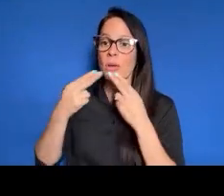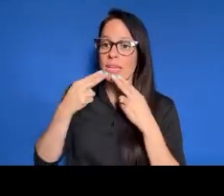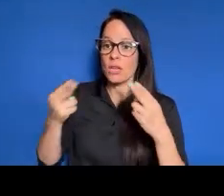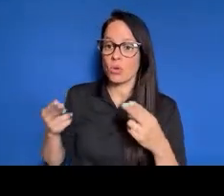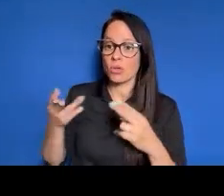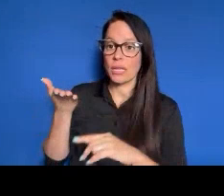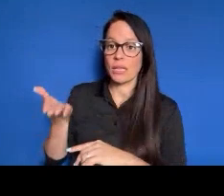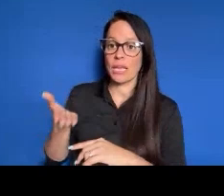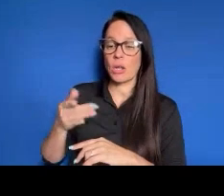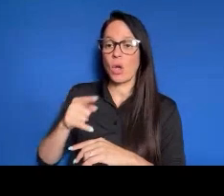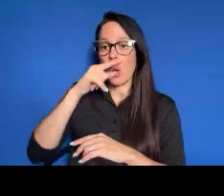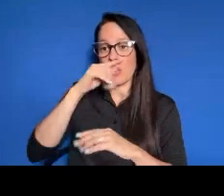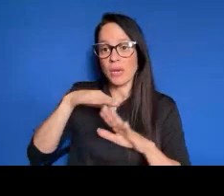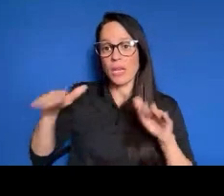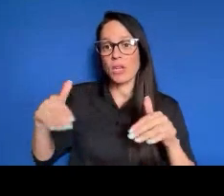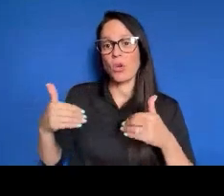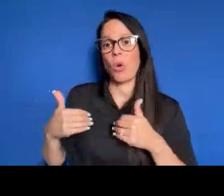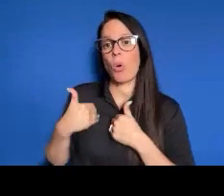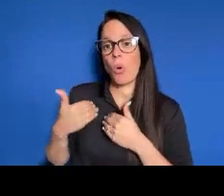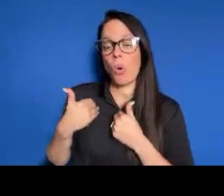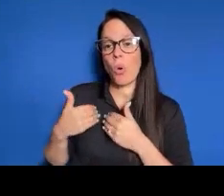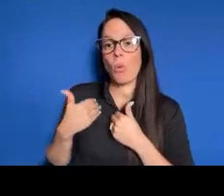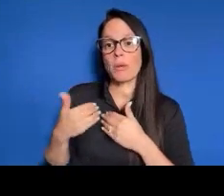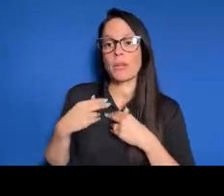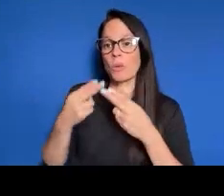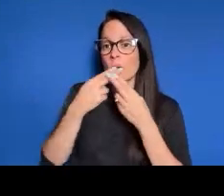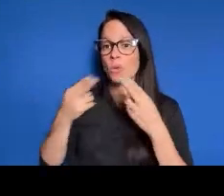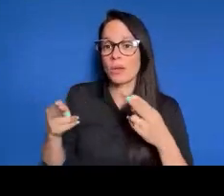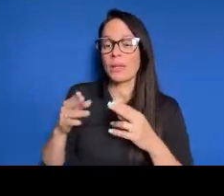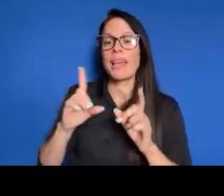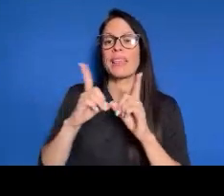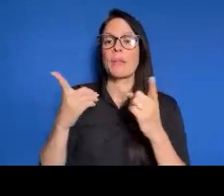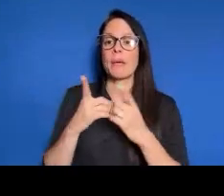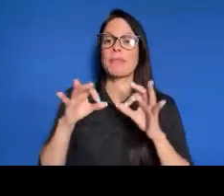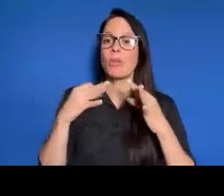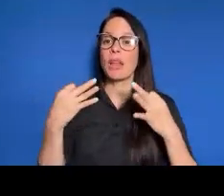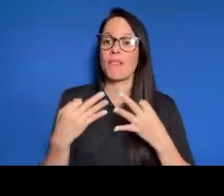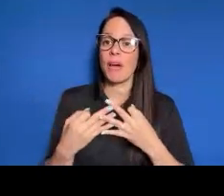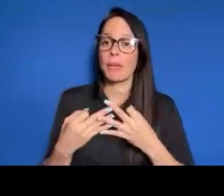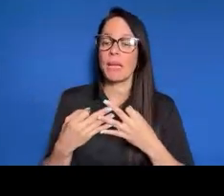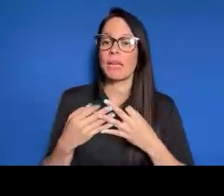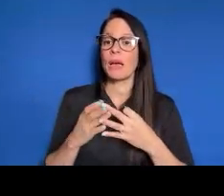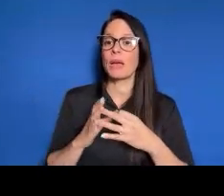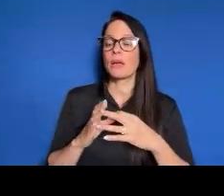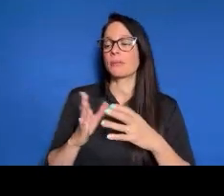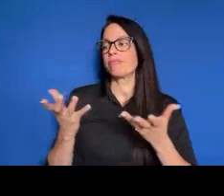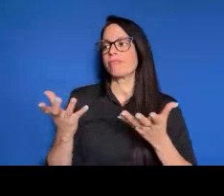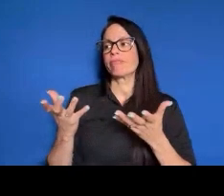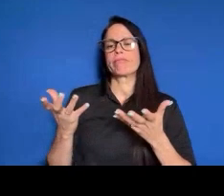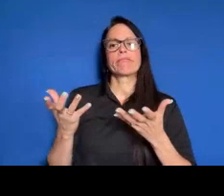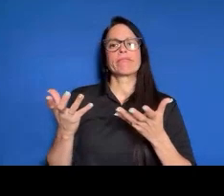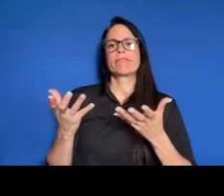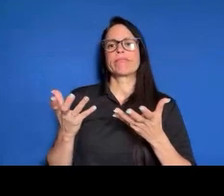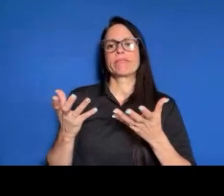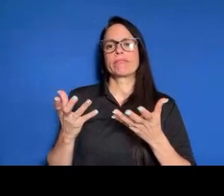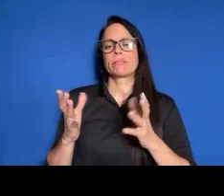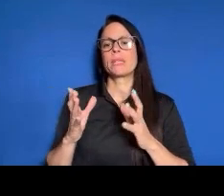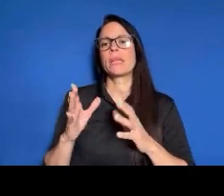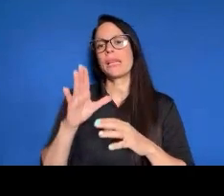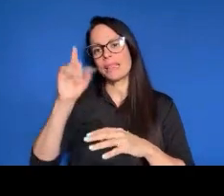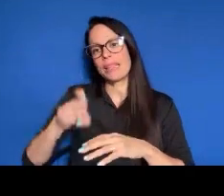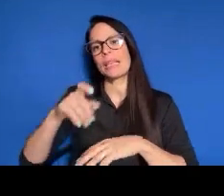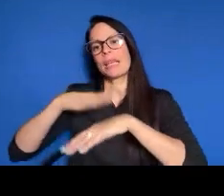niño, del departamento de la familia, detrás de un niño o un viejo, debe haber un buen trabajador social, y como